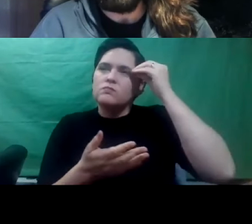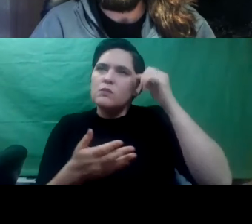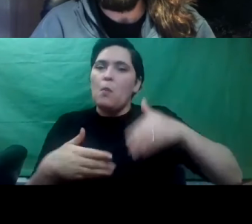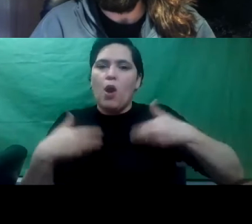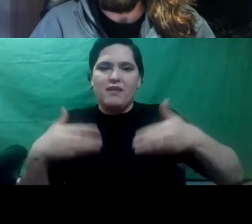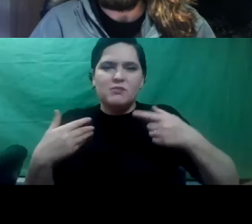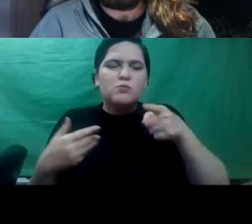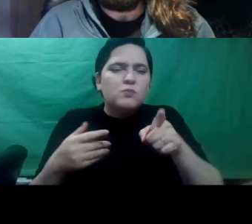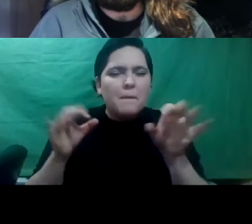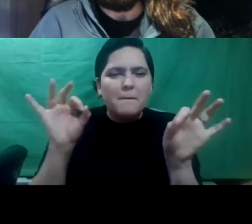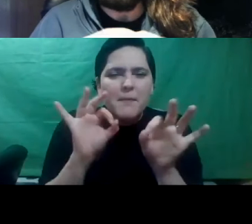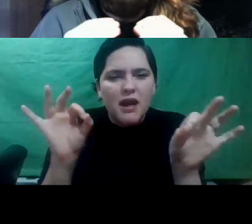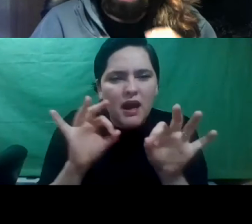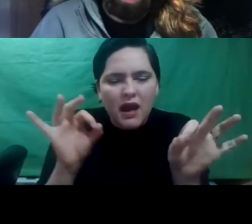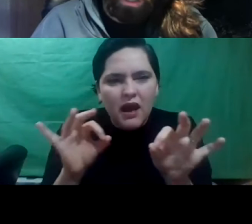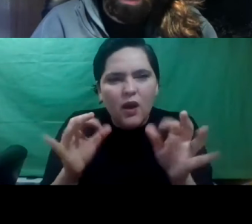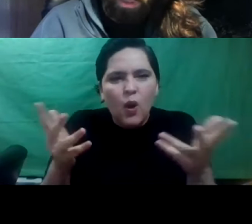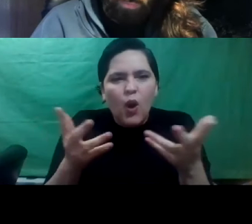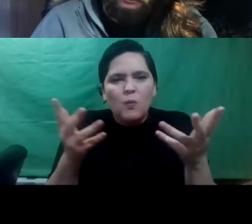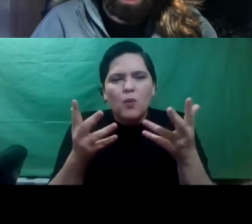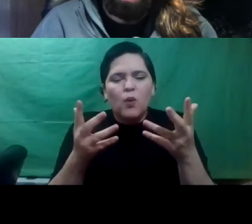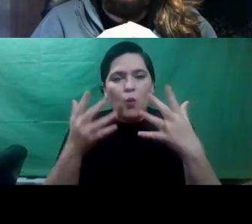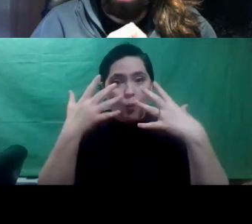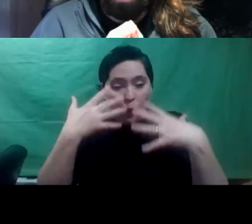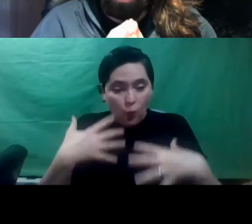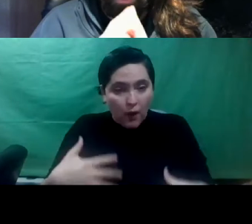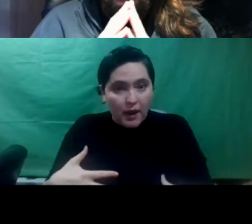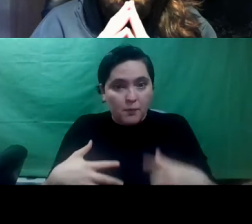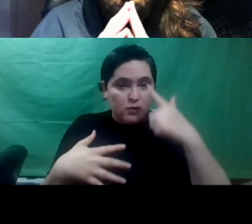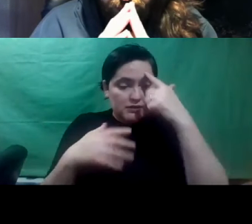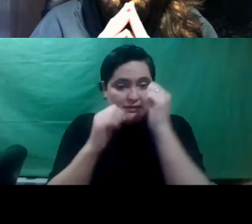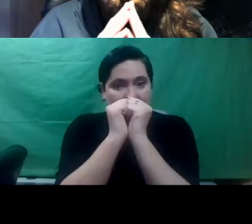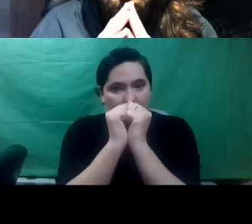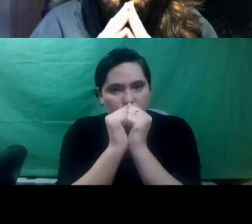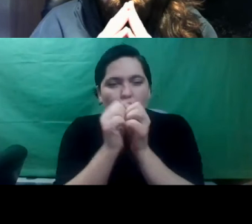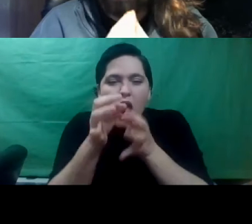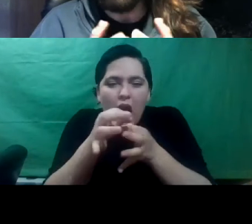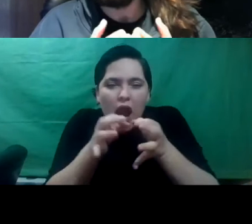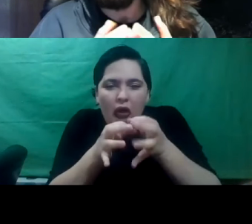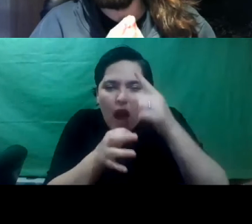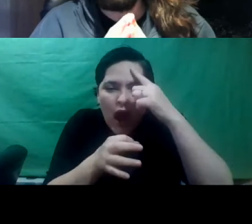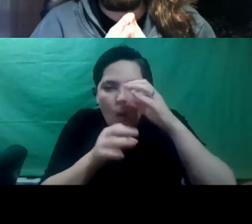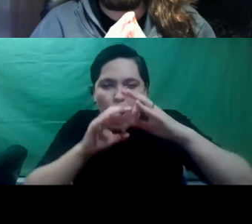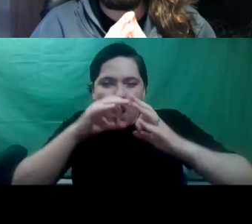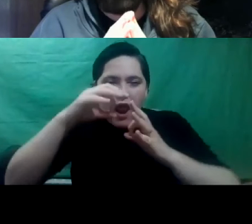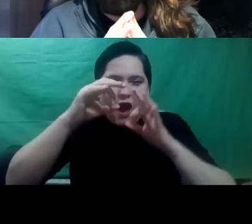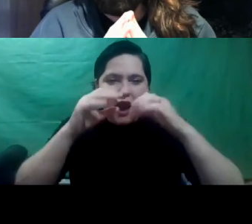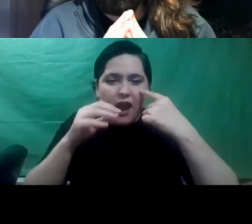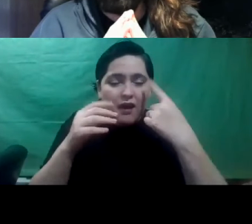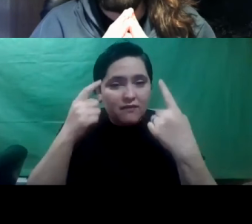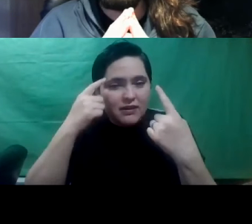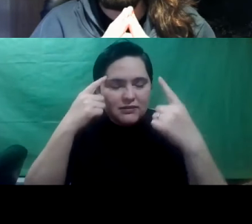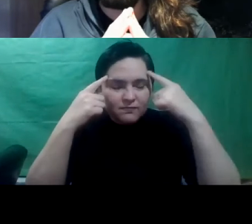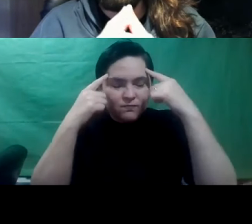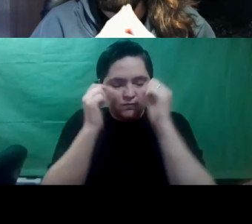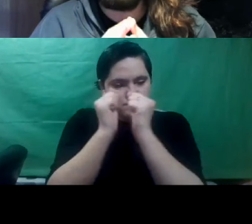porque habla de cómo elementos particulares del cuerpo y del cerebro, como las neuronas, tienen algo que ver sobre la mente